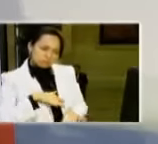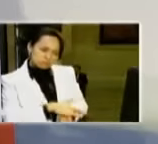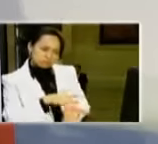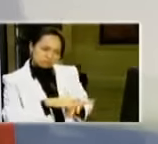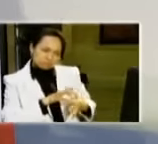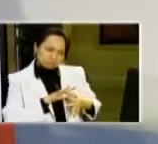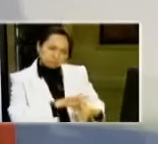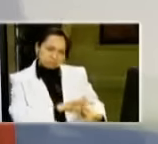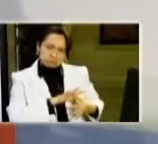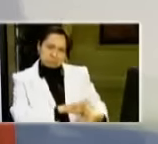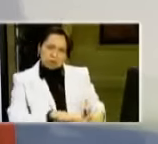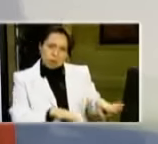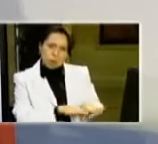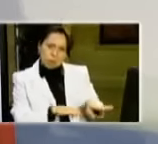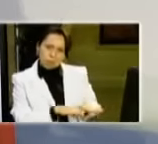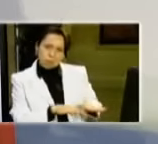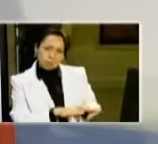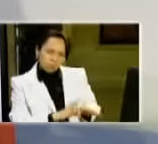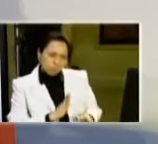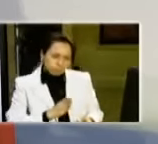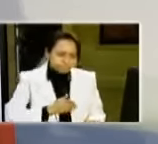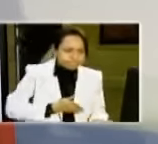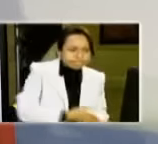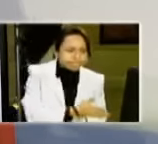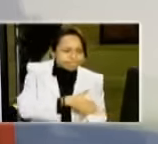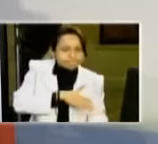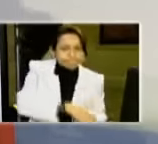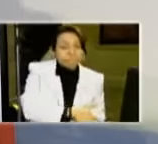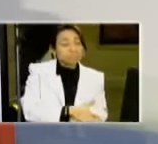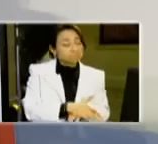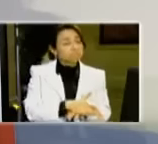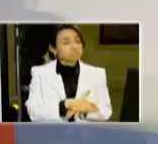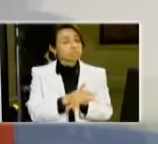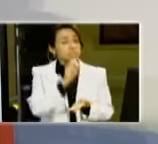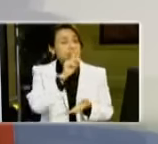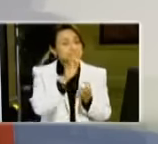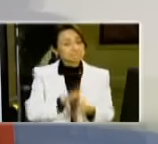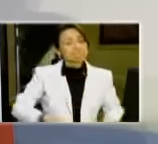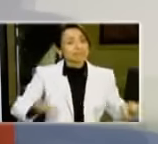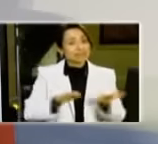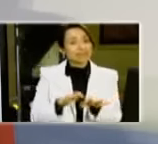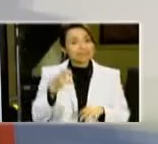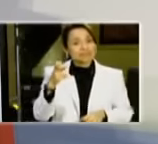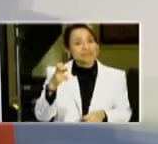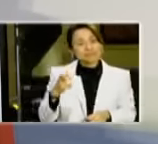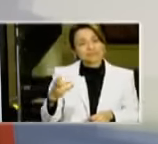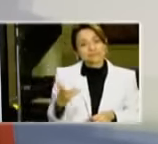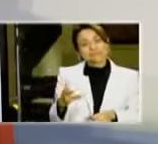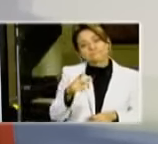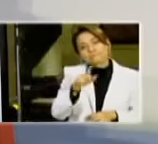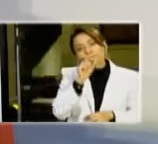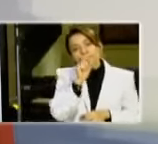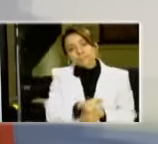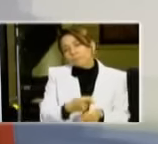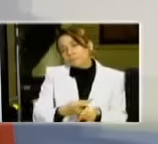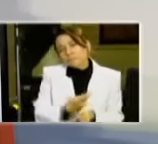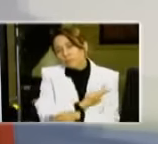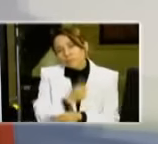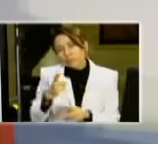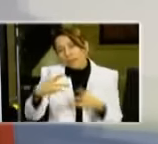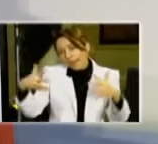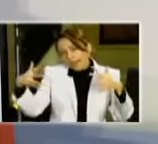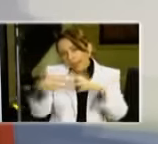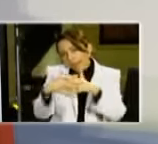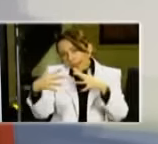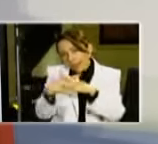hegemonía de manera efectiva, disminuyó. A pesar de los éxitos iniciales de la Primera Guerra del Golfo y